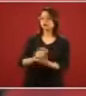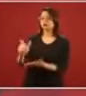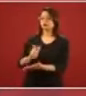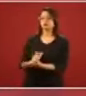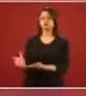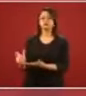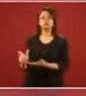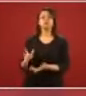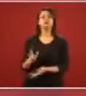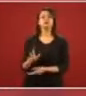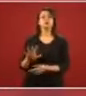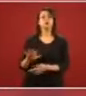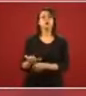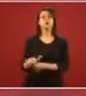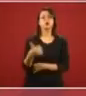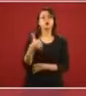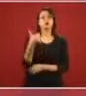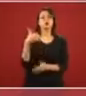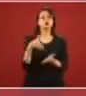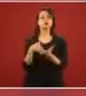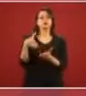11 millones de estudiantes.